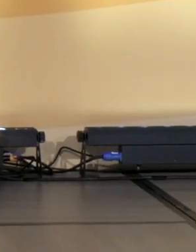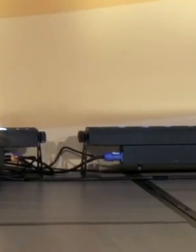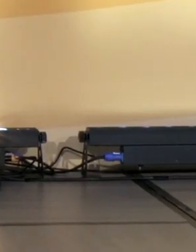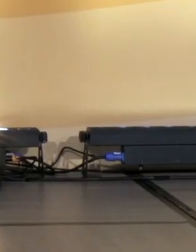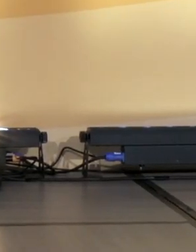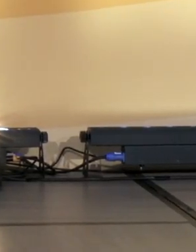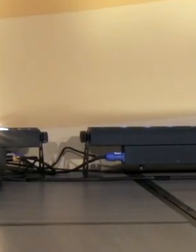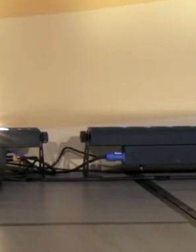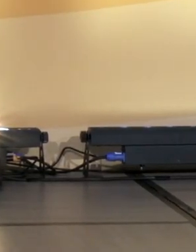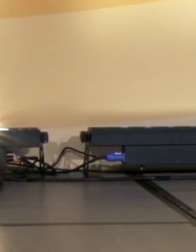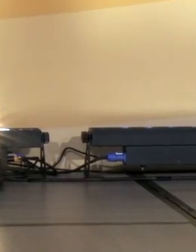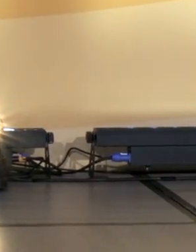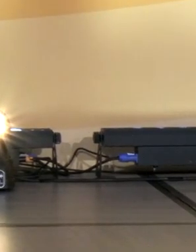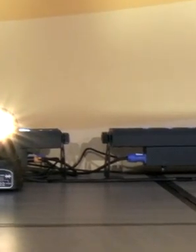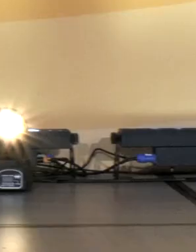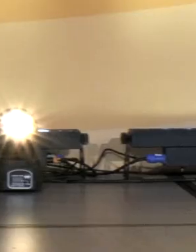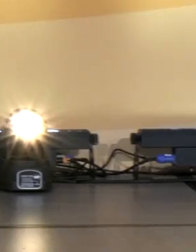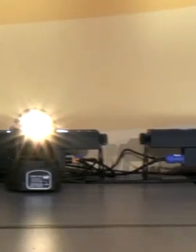hacer. Fíjense.